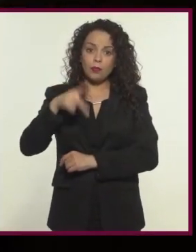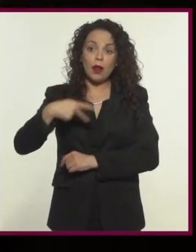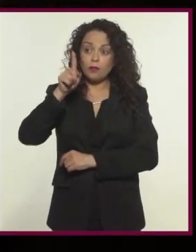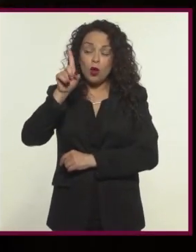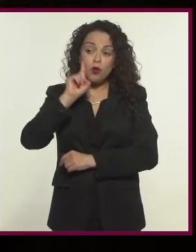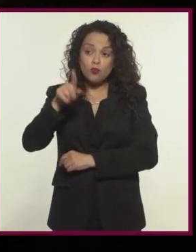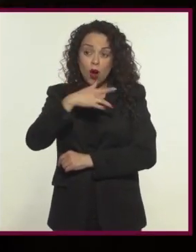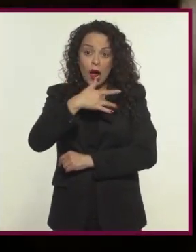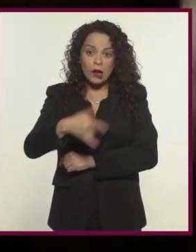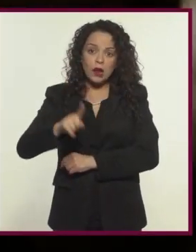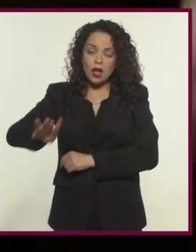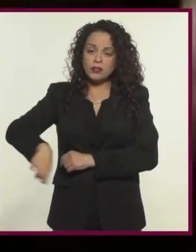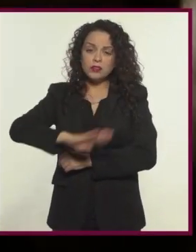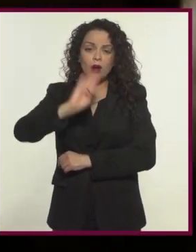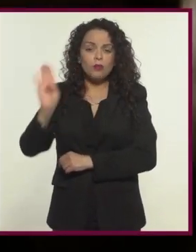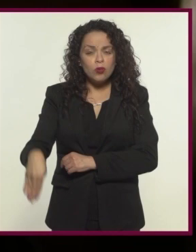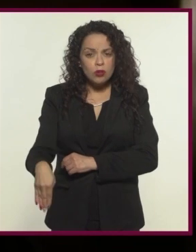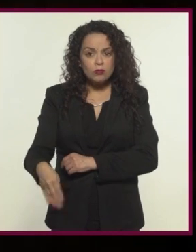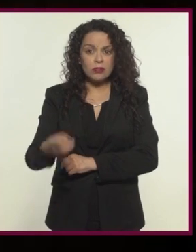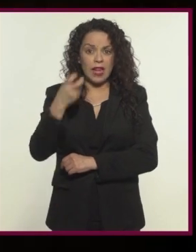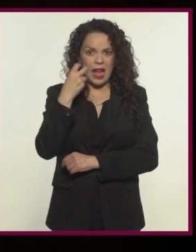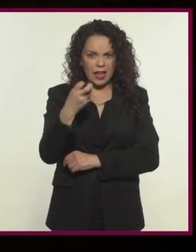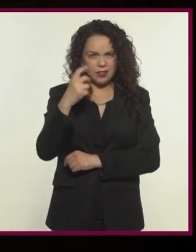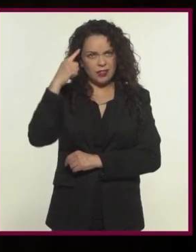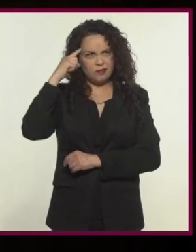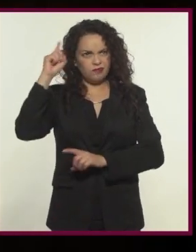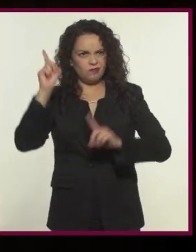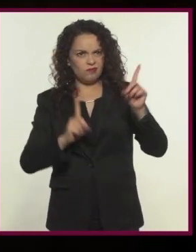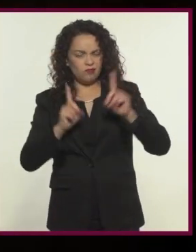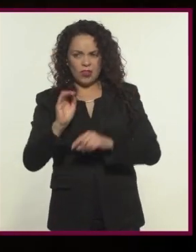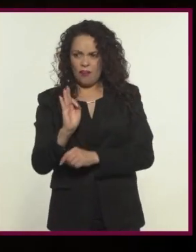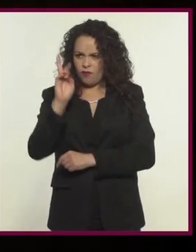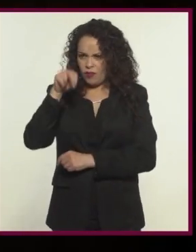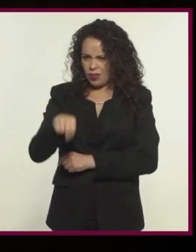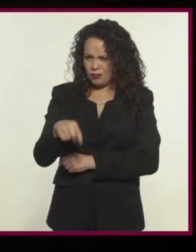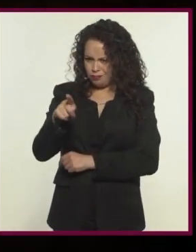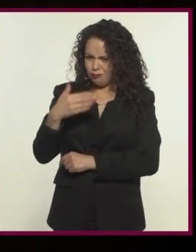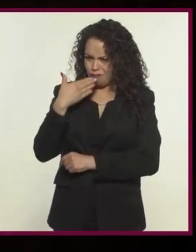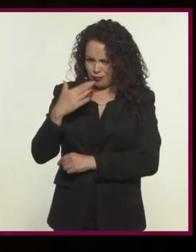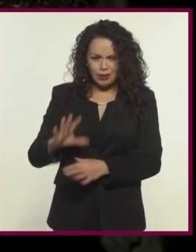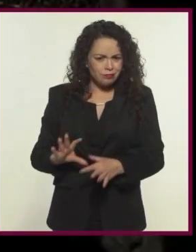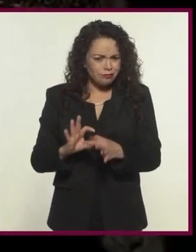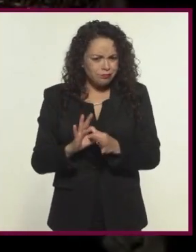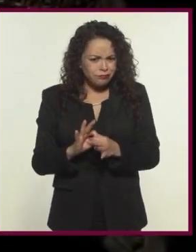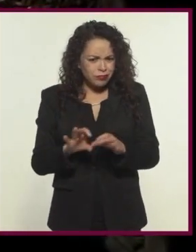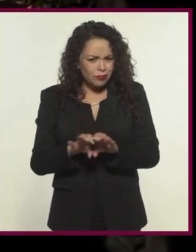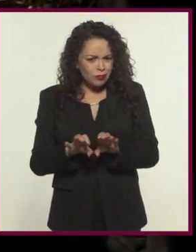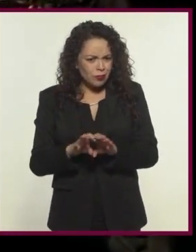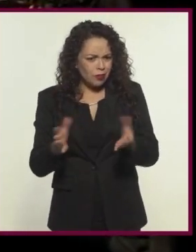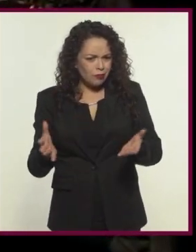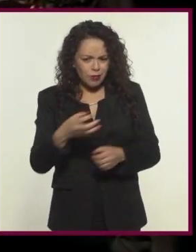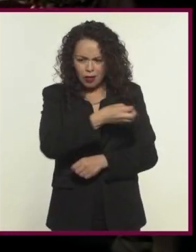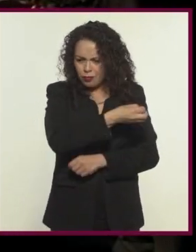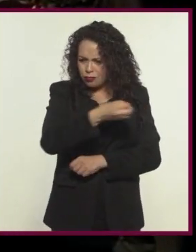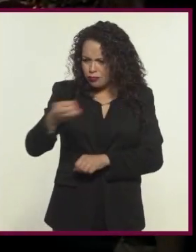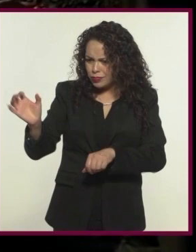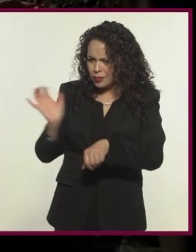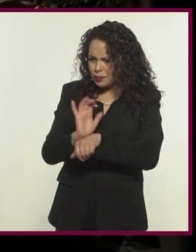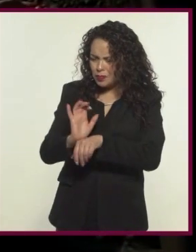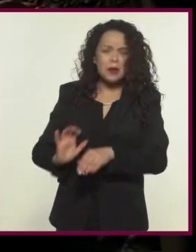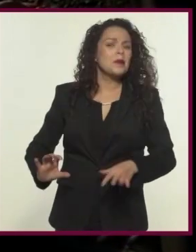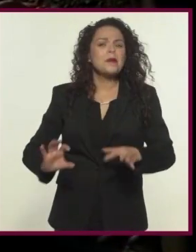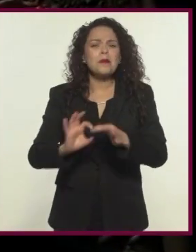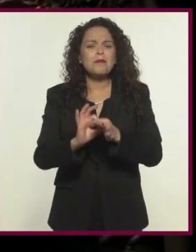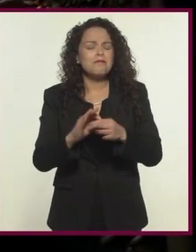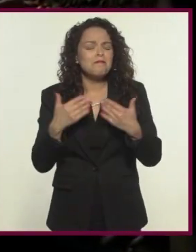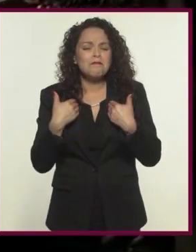chica que amaba murió. Y aquí surgen las preguntas sobre el final. ¿Tiene esto sentido? ¿Y cómo se relaciona con el resto de la